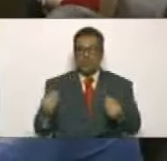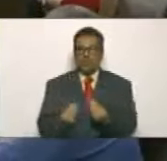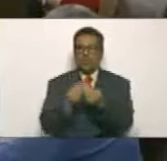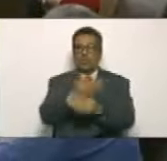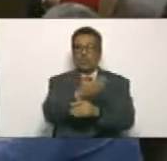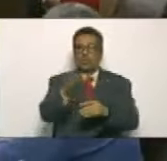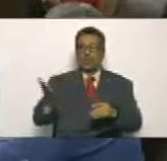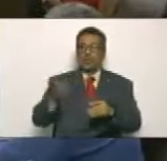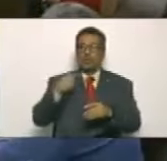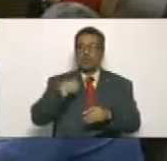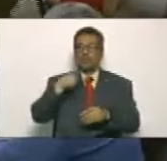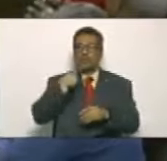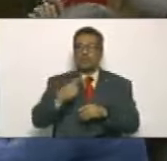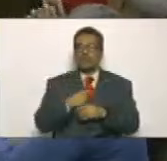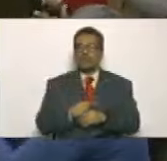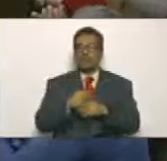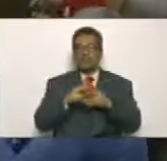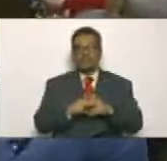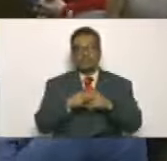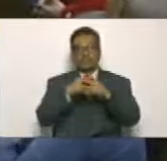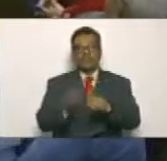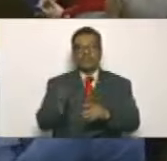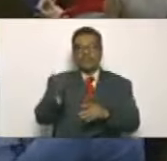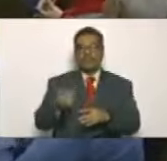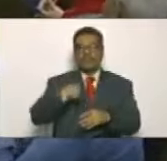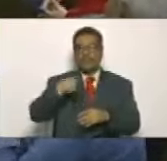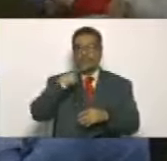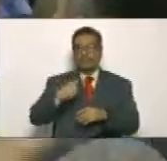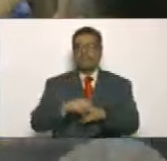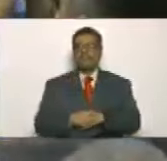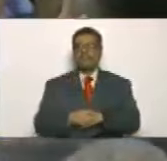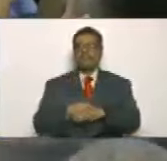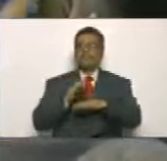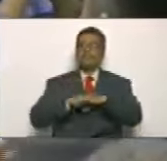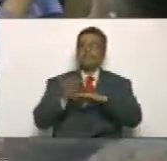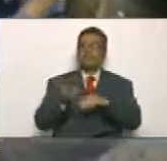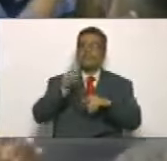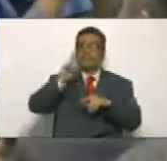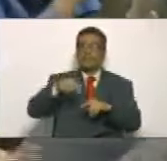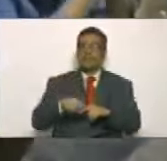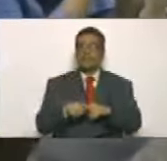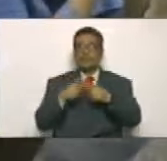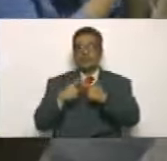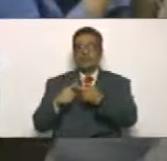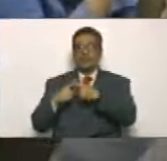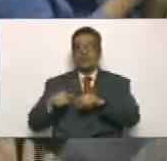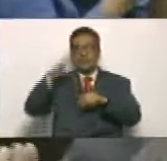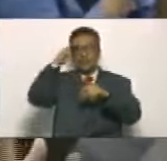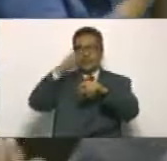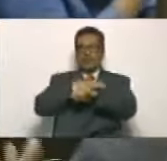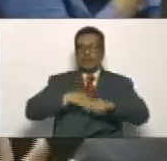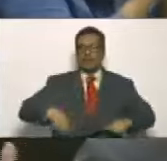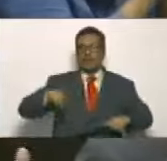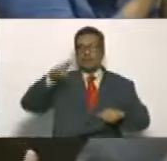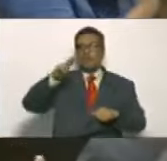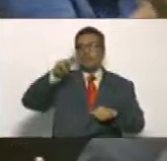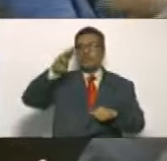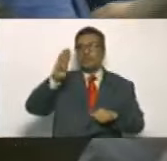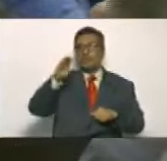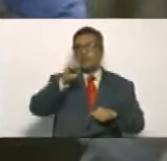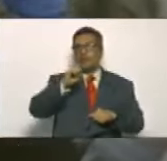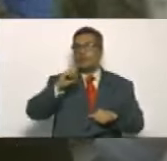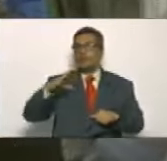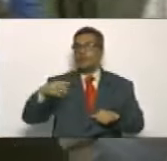ustedes. Así lo dijo y lo valoro y debo decirlo. Pero también hubo otros militares como Ronald Blanco La Cruz,